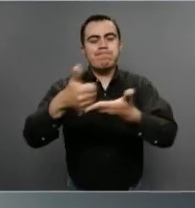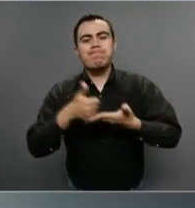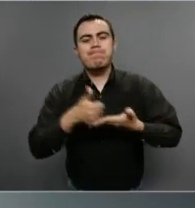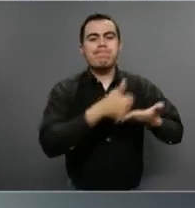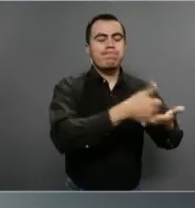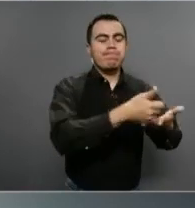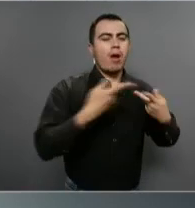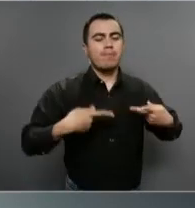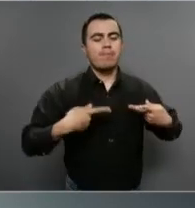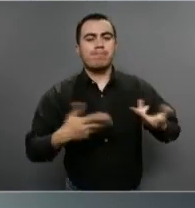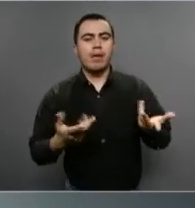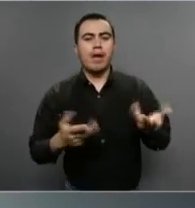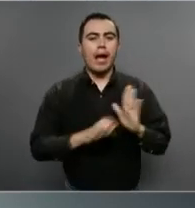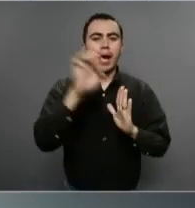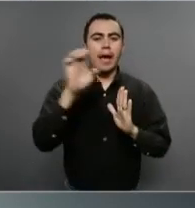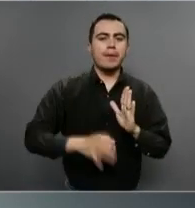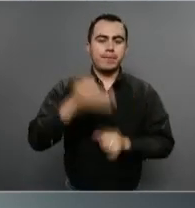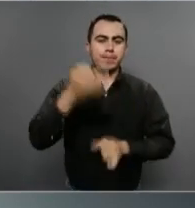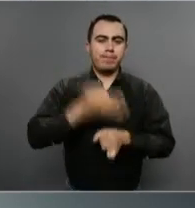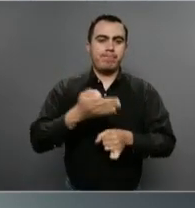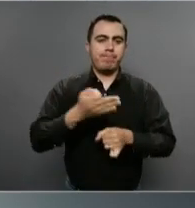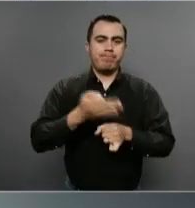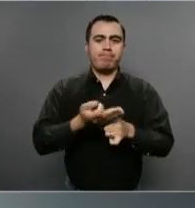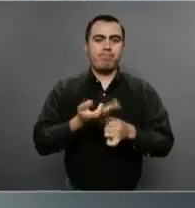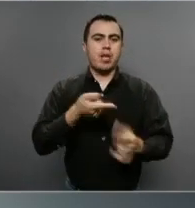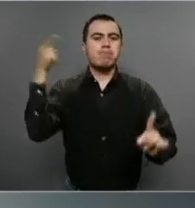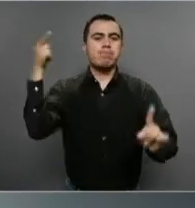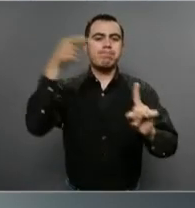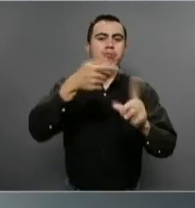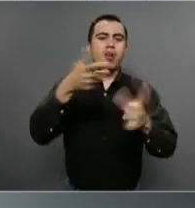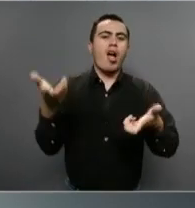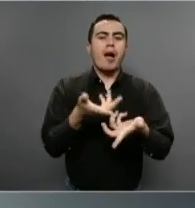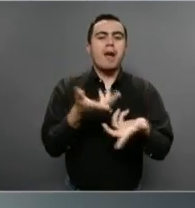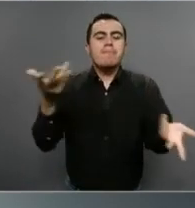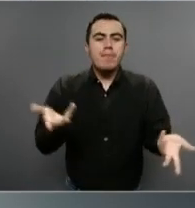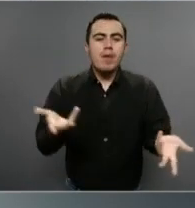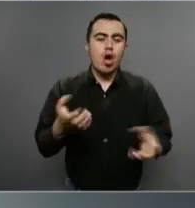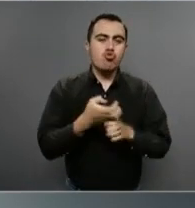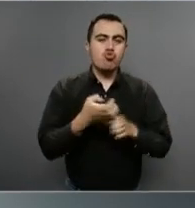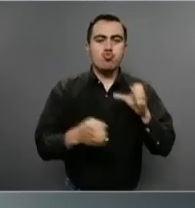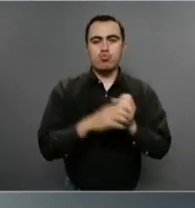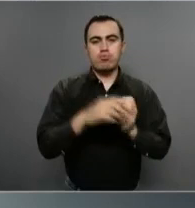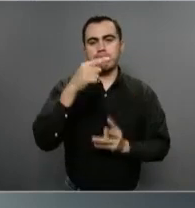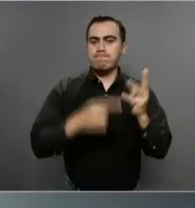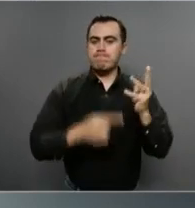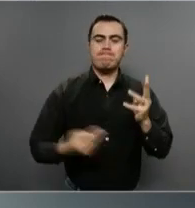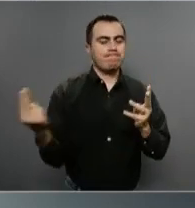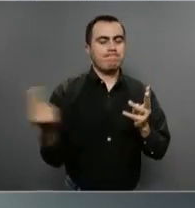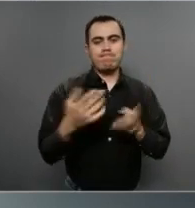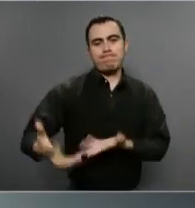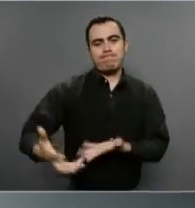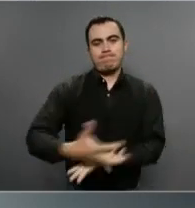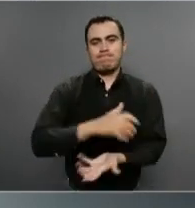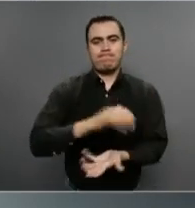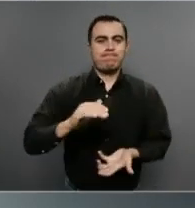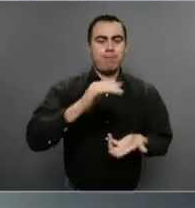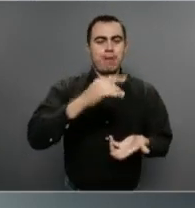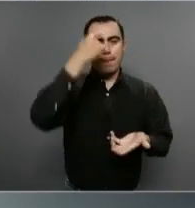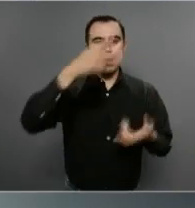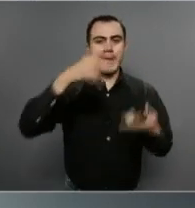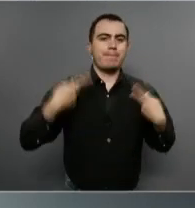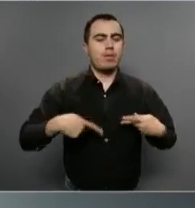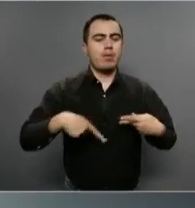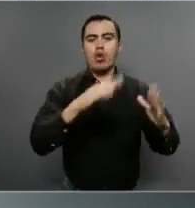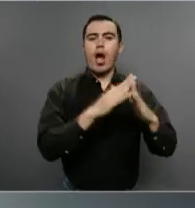para recaudar sobre todo varios insumos que le puede hacer falta a esta población callejera. Luis, ¿estás por ahí?